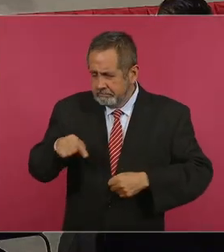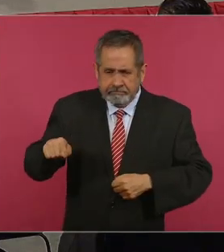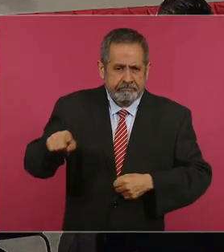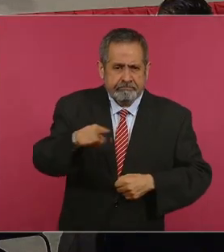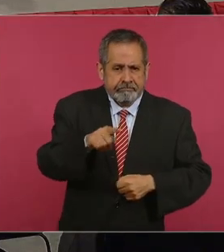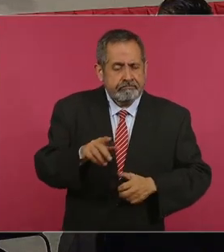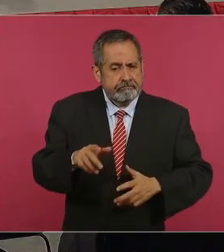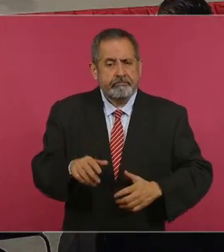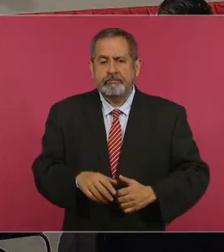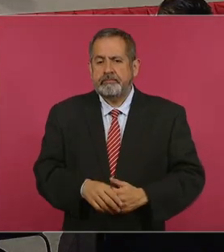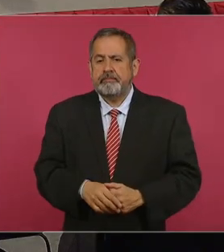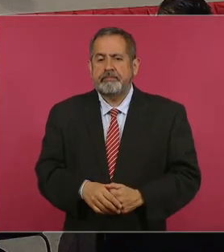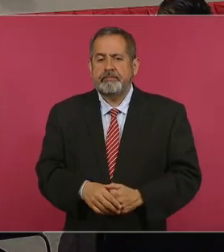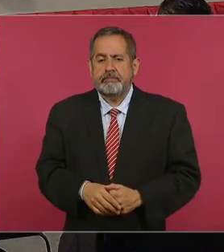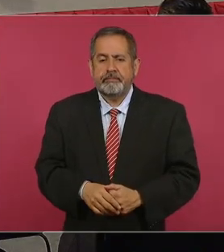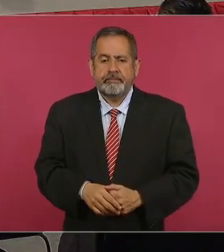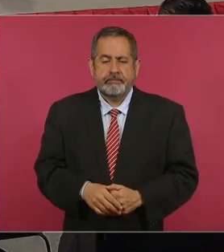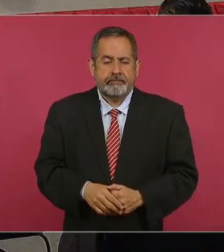y